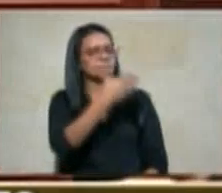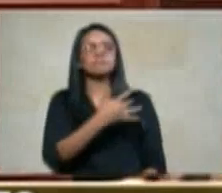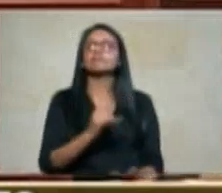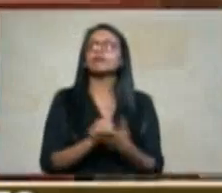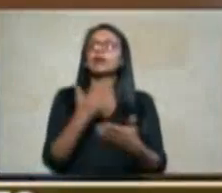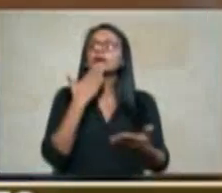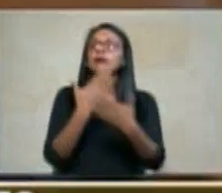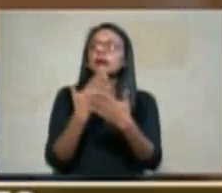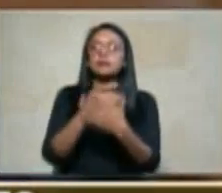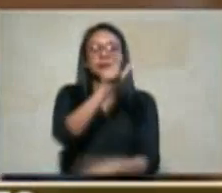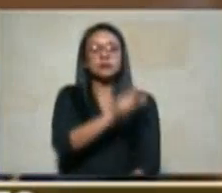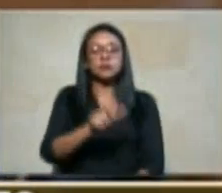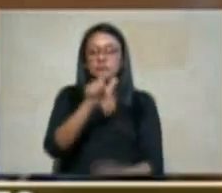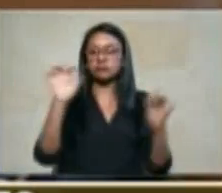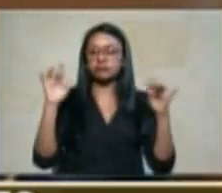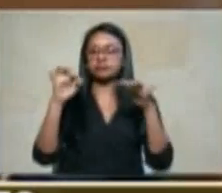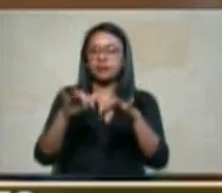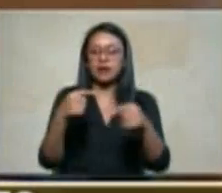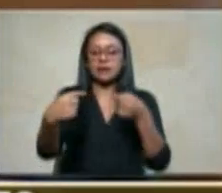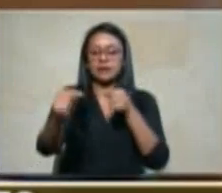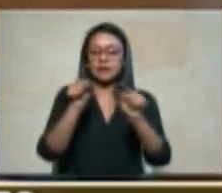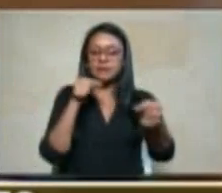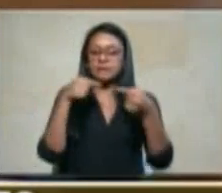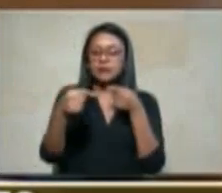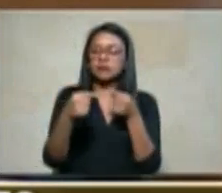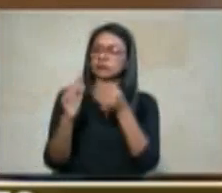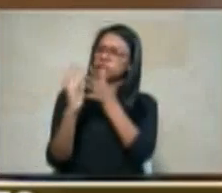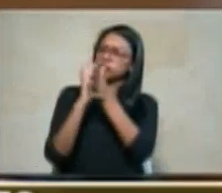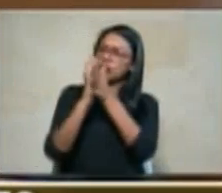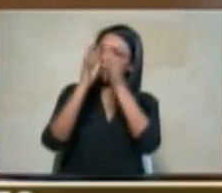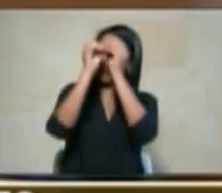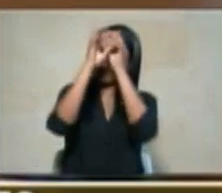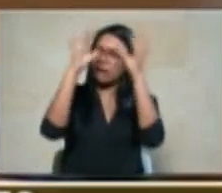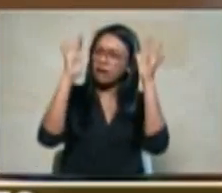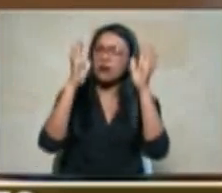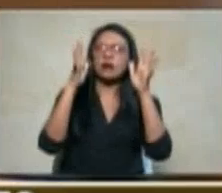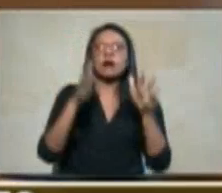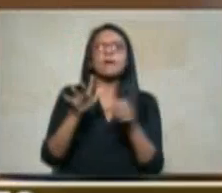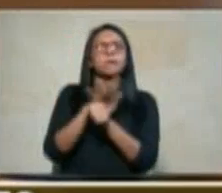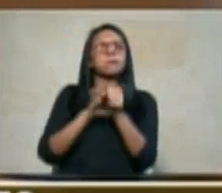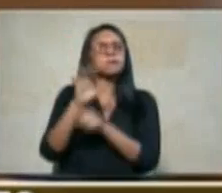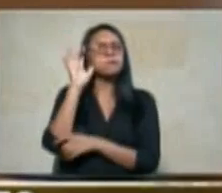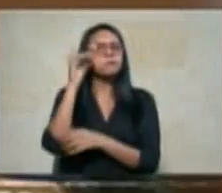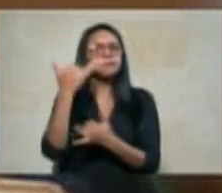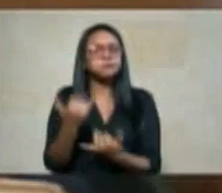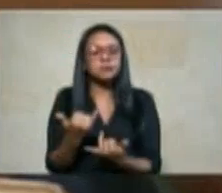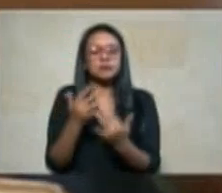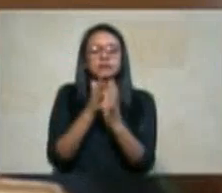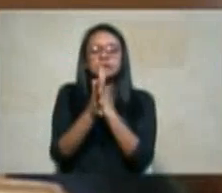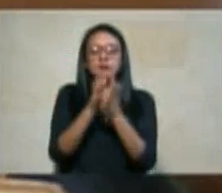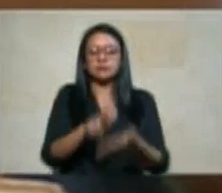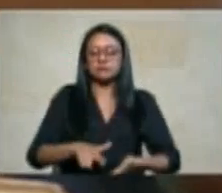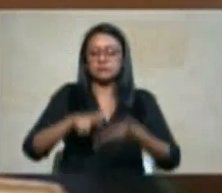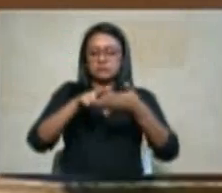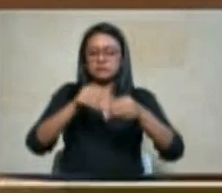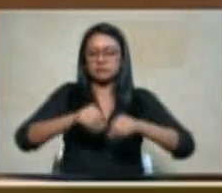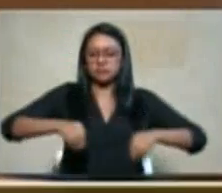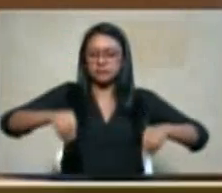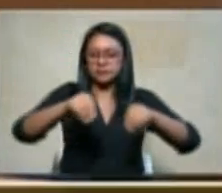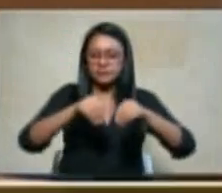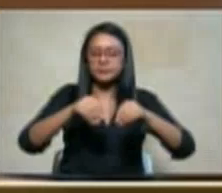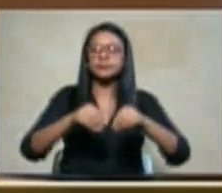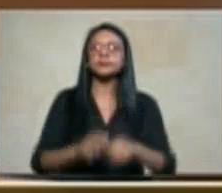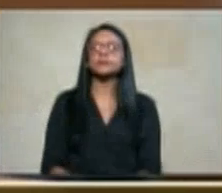Agradecer a las personas que han acudido a este debate para ilustrarnos de la situación actual en cuanto a la restitución de